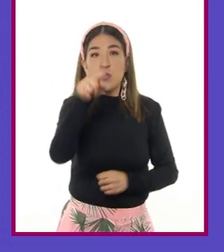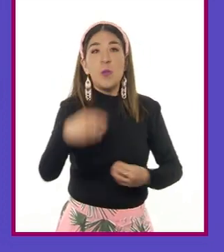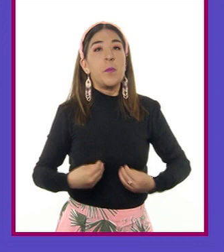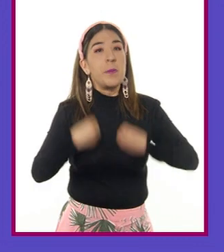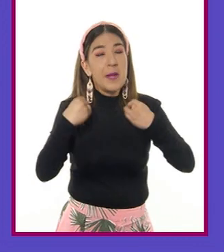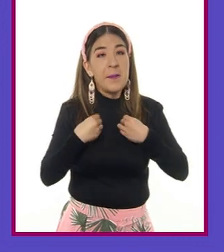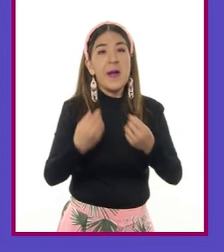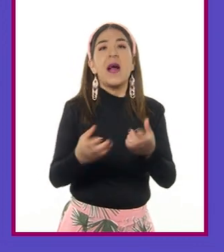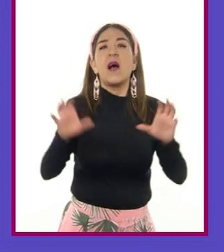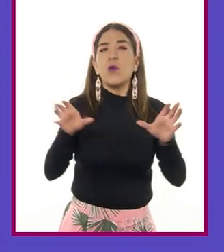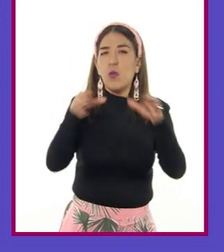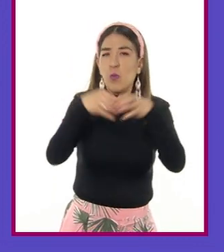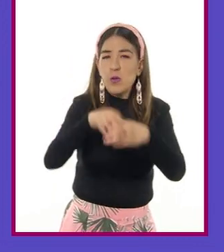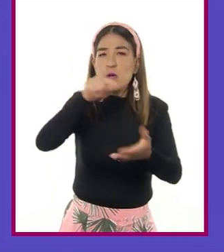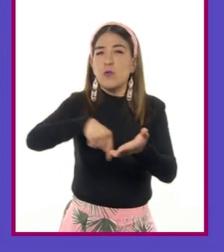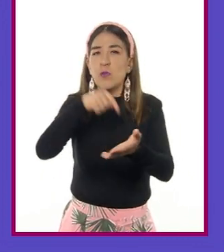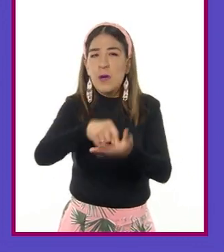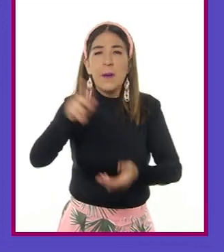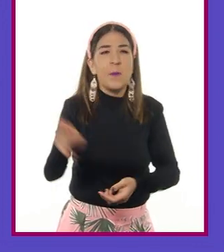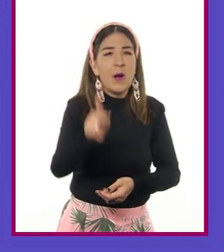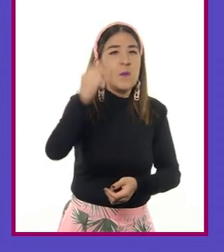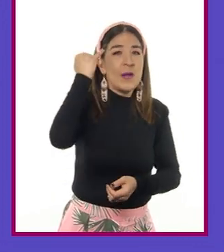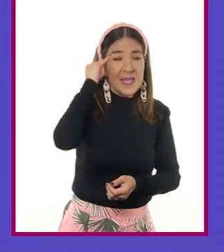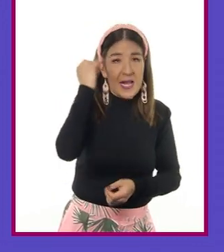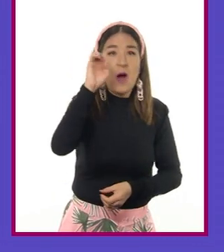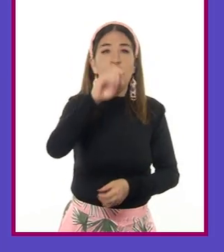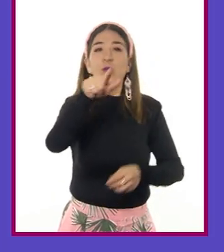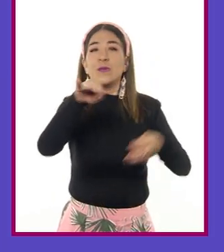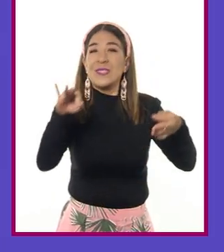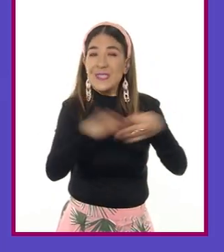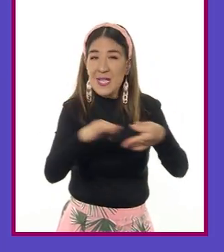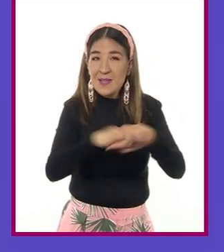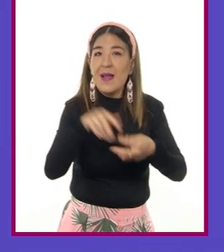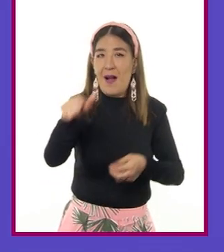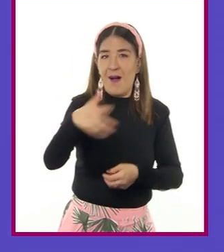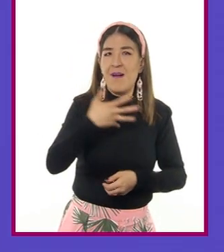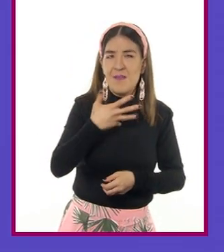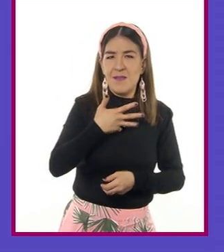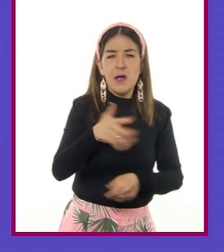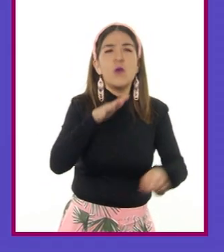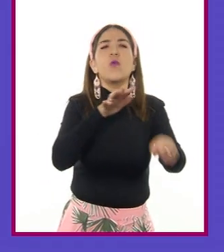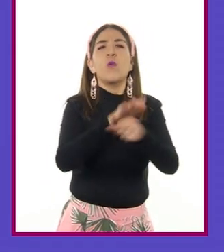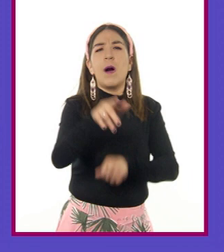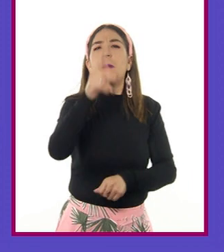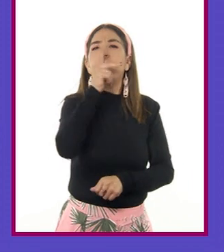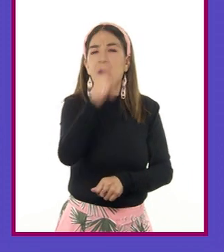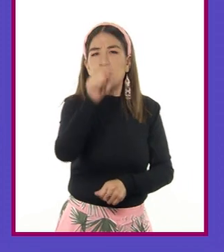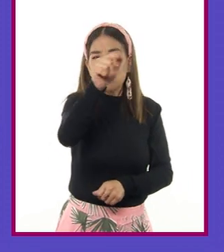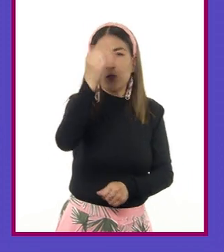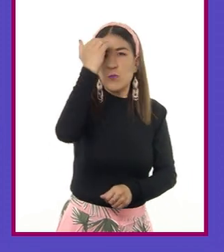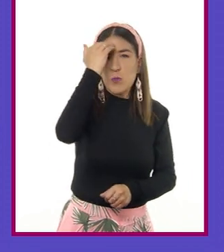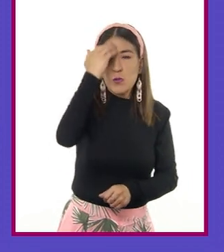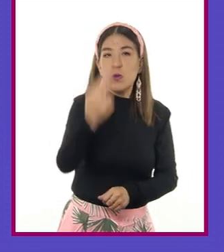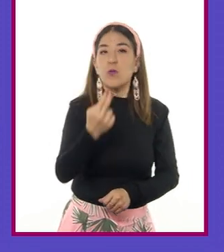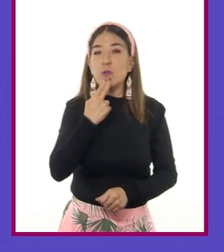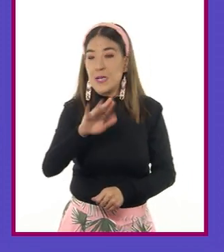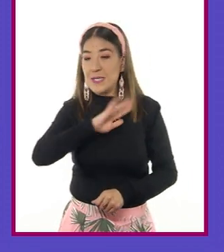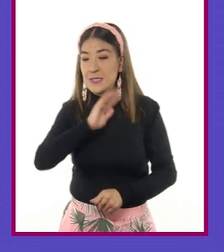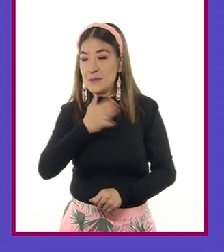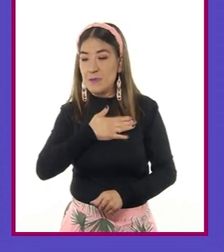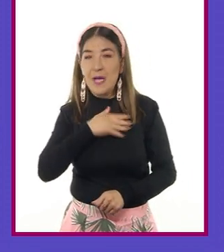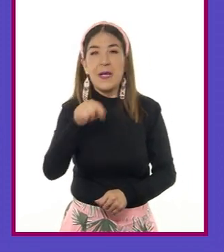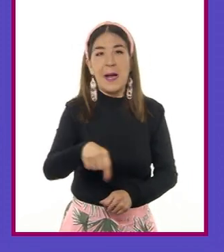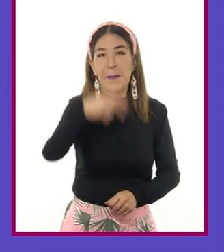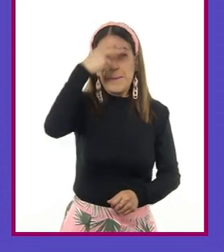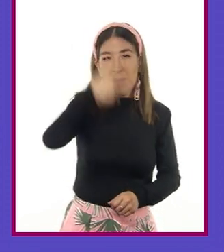comunidad indígena o cerca de alguna región donde hay una? ¿Qué palabras conoces que se usan en el español que hablamos